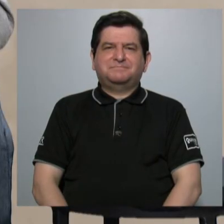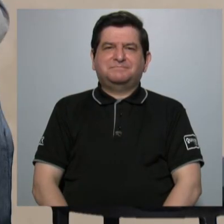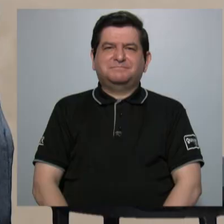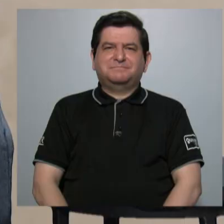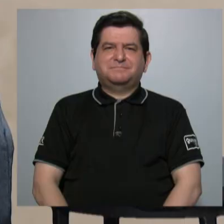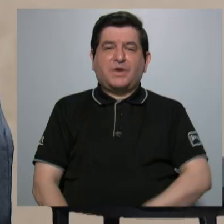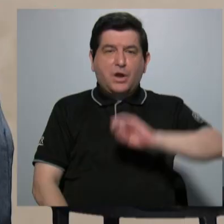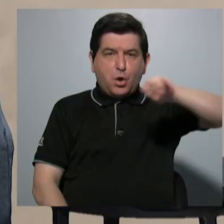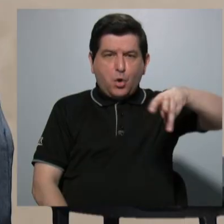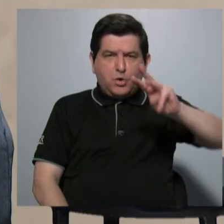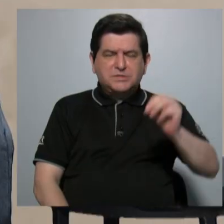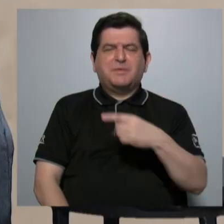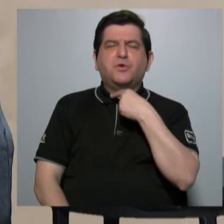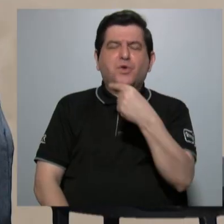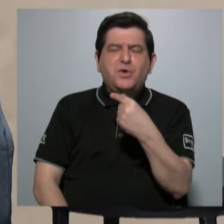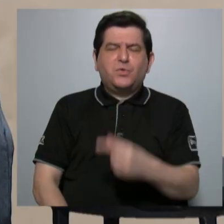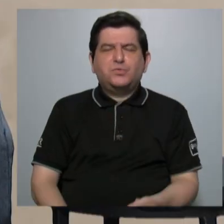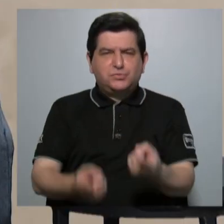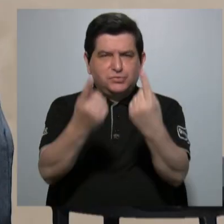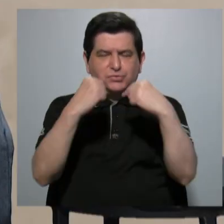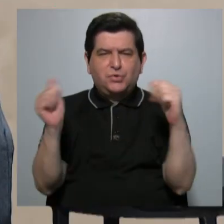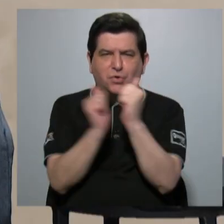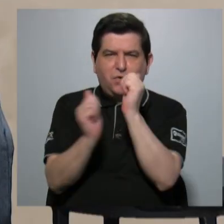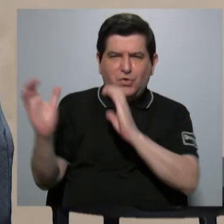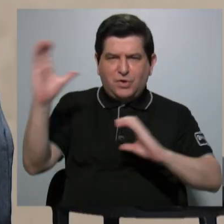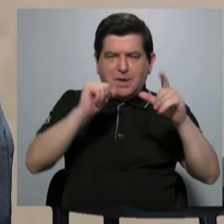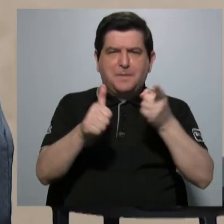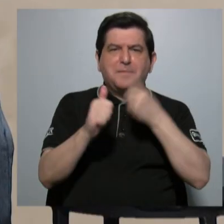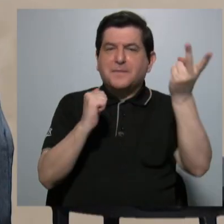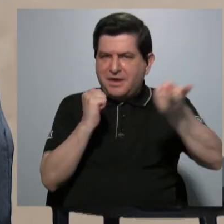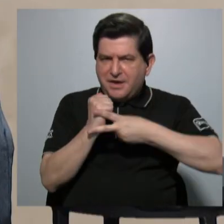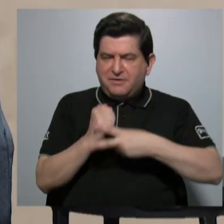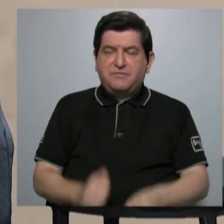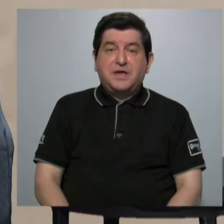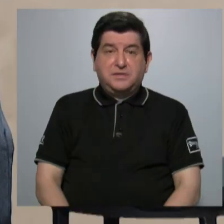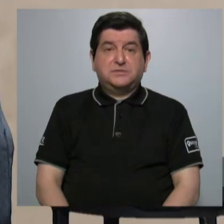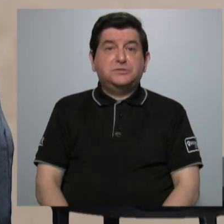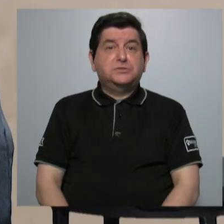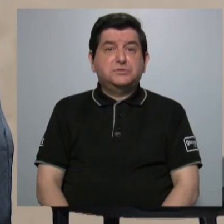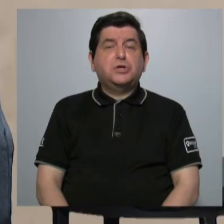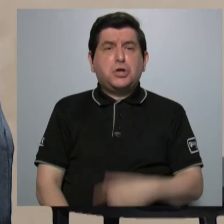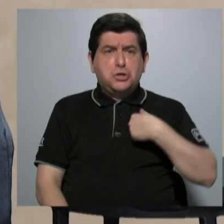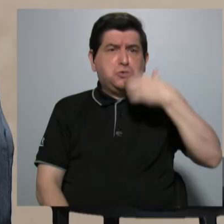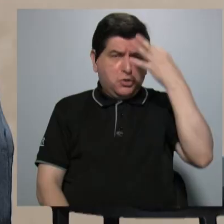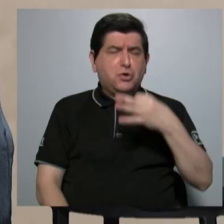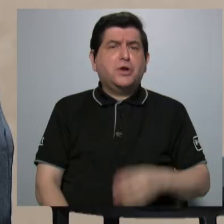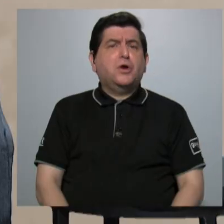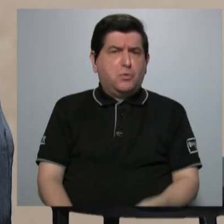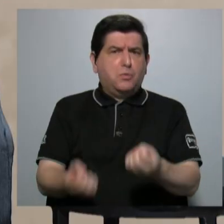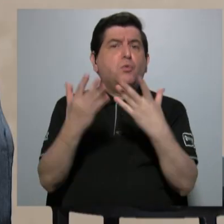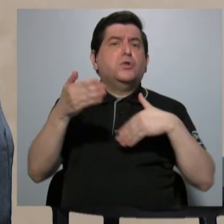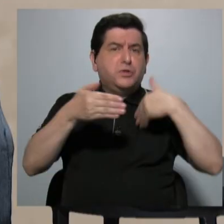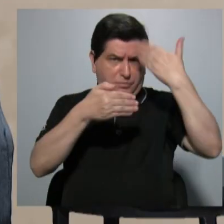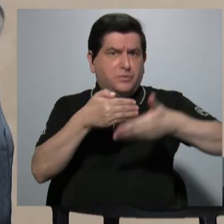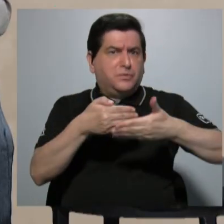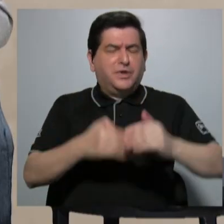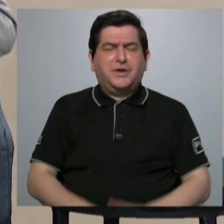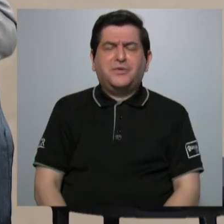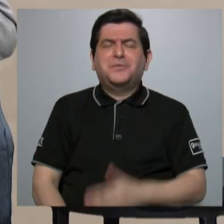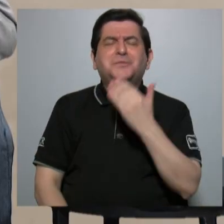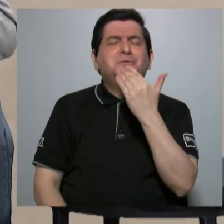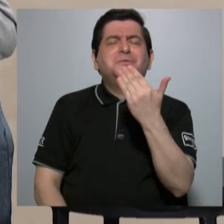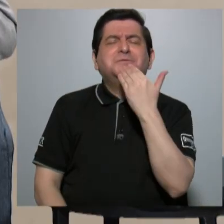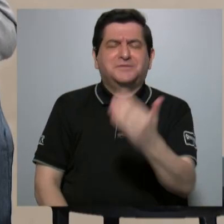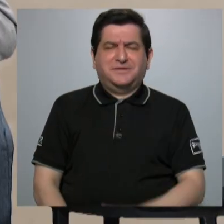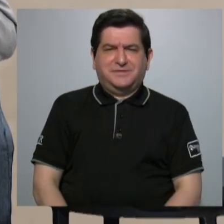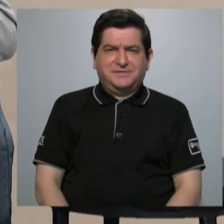Don José Manuel, un gusto tenerlo en Conciencia por primera vez. Yo no descarto que sean muchas, así que muy